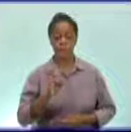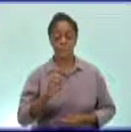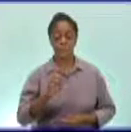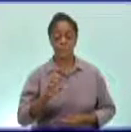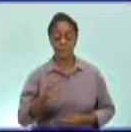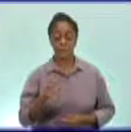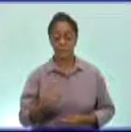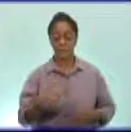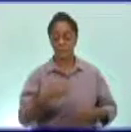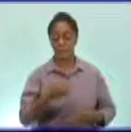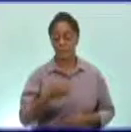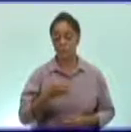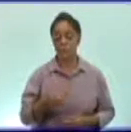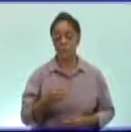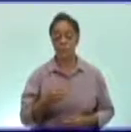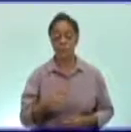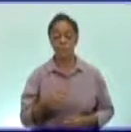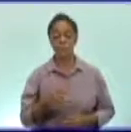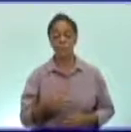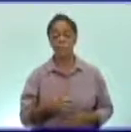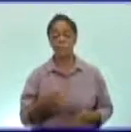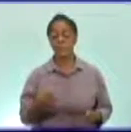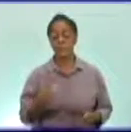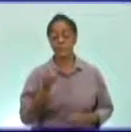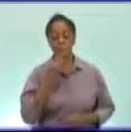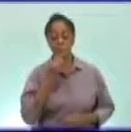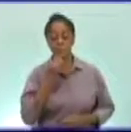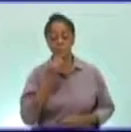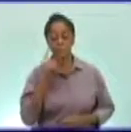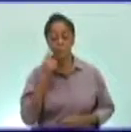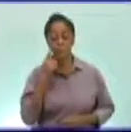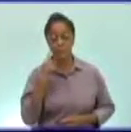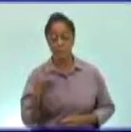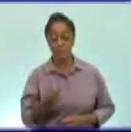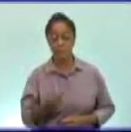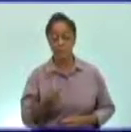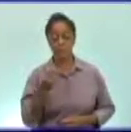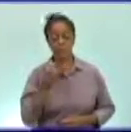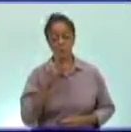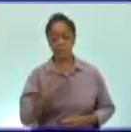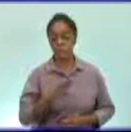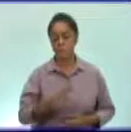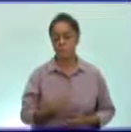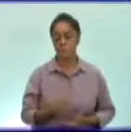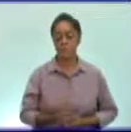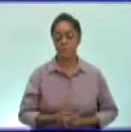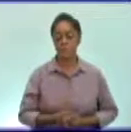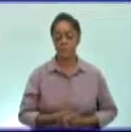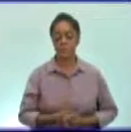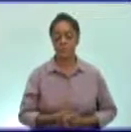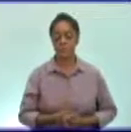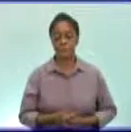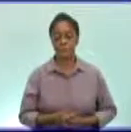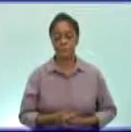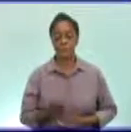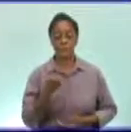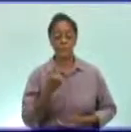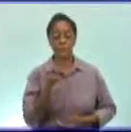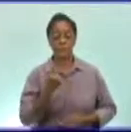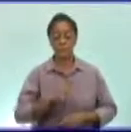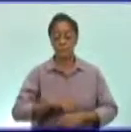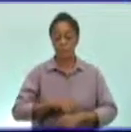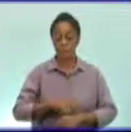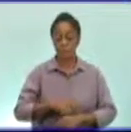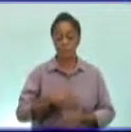son organismos macroscópicos que los podemos ver a simple vista. Les doy un minuto para que